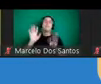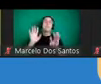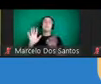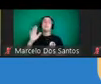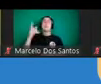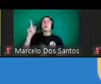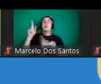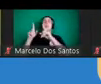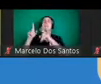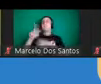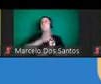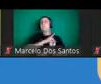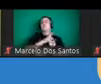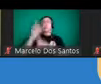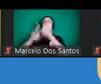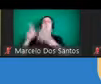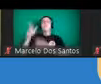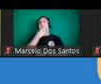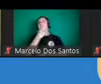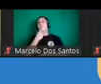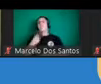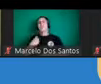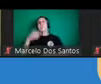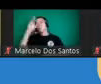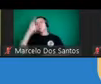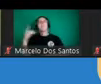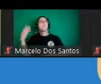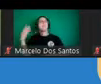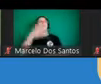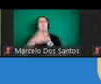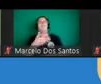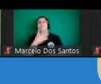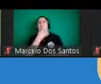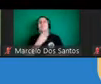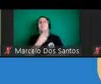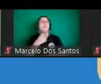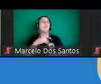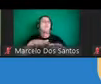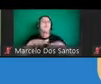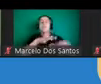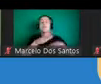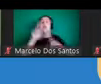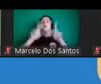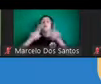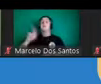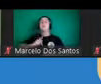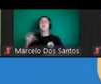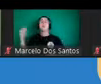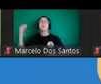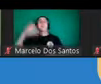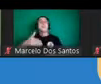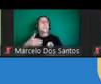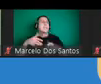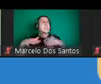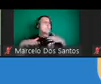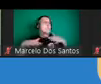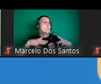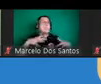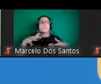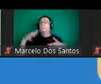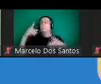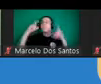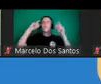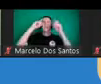una generalidad relacionada a ese tipo de discapacidad. Y estas pequeñas tips, de alguna manera,